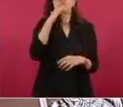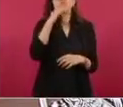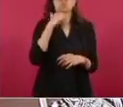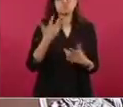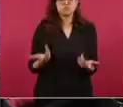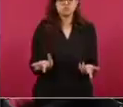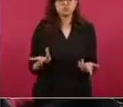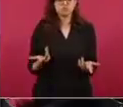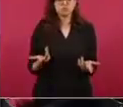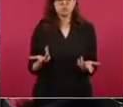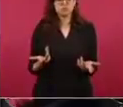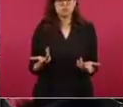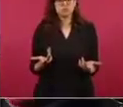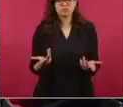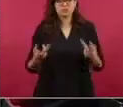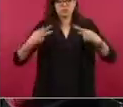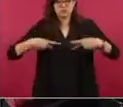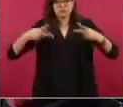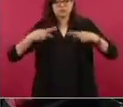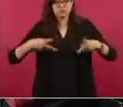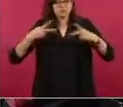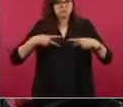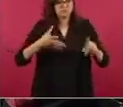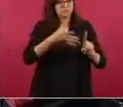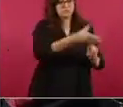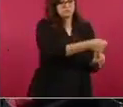Si alguien está siendo